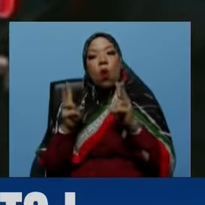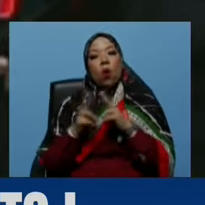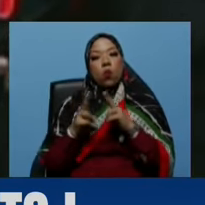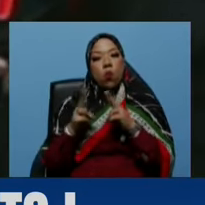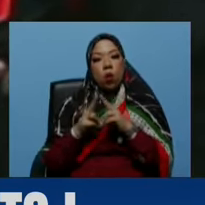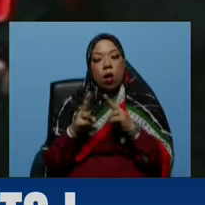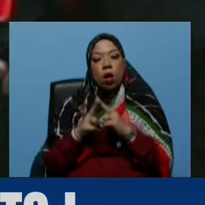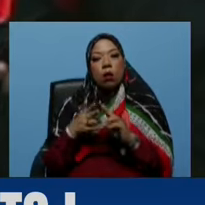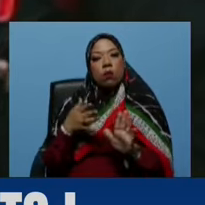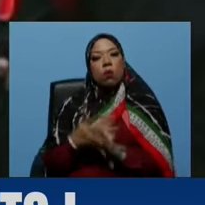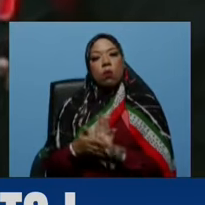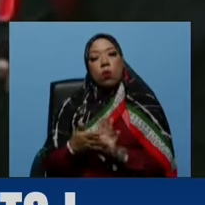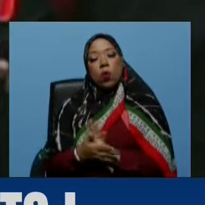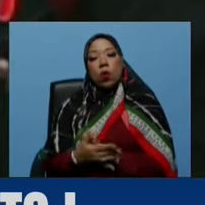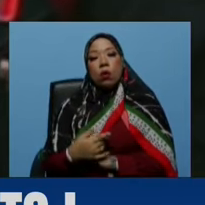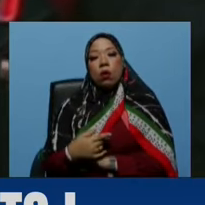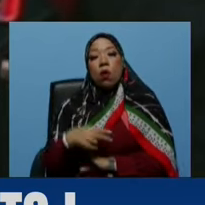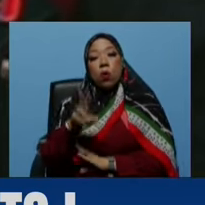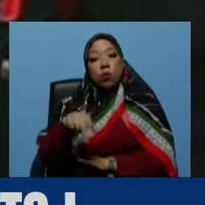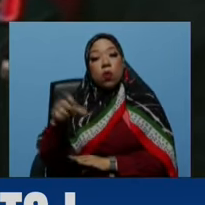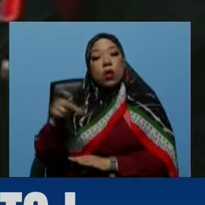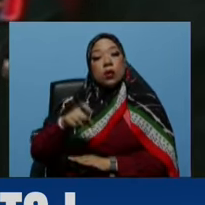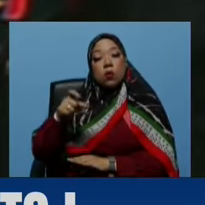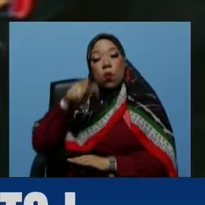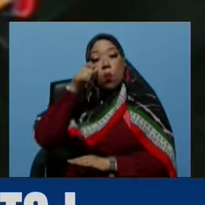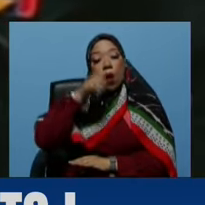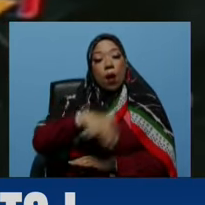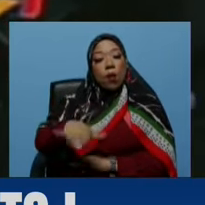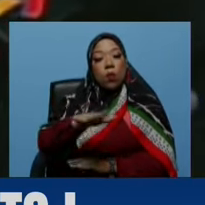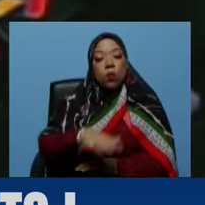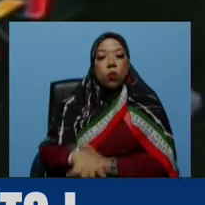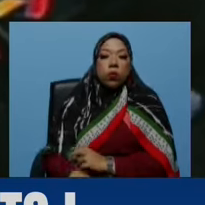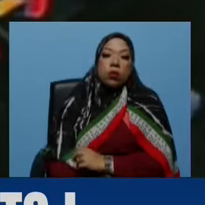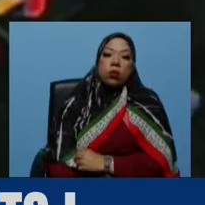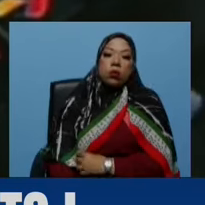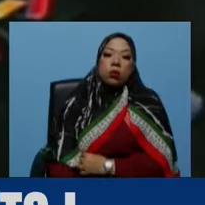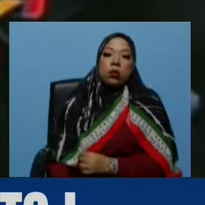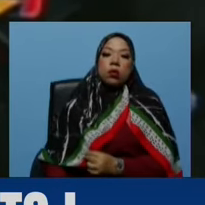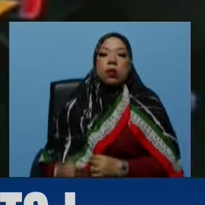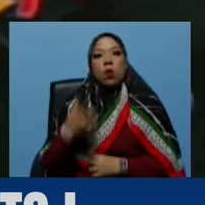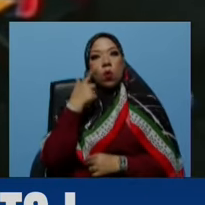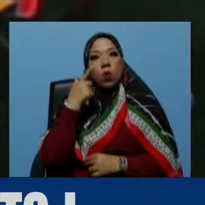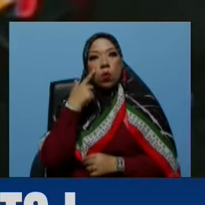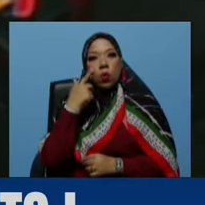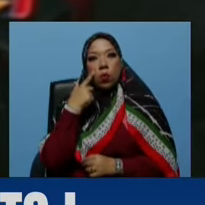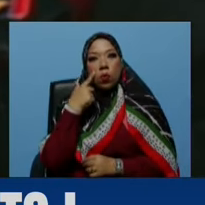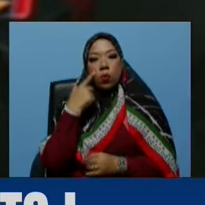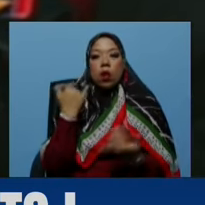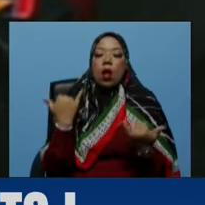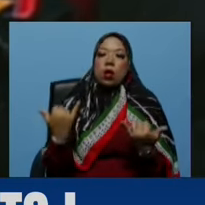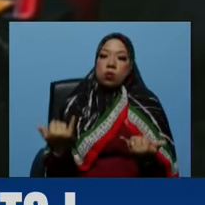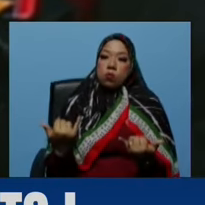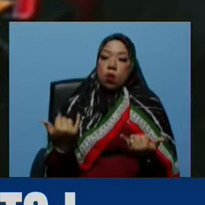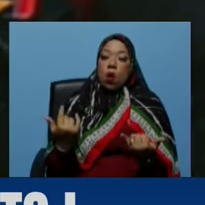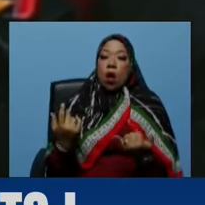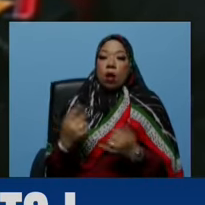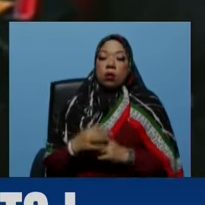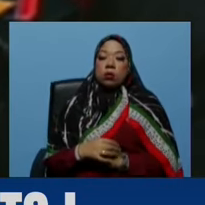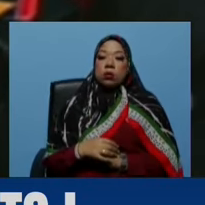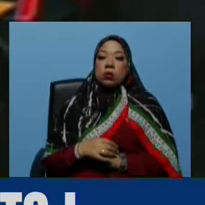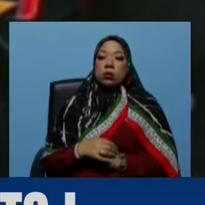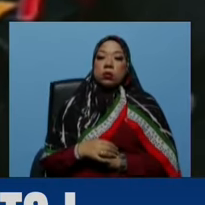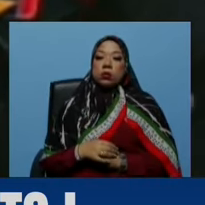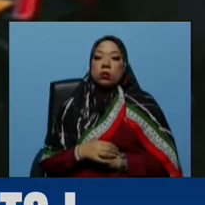venir. Lo necesario es venir, vernos las caras y que realmente, bueno, en todo